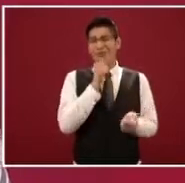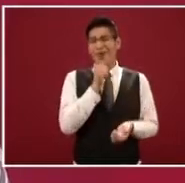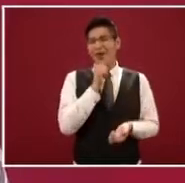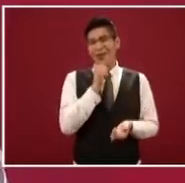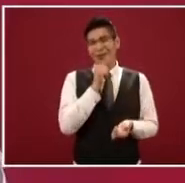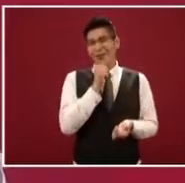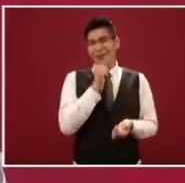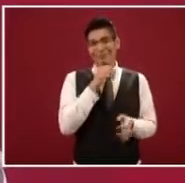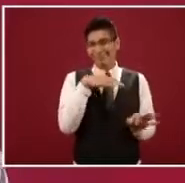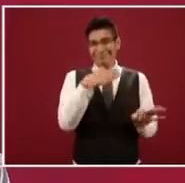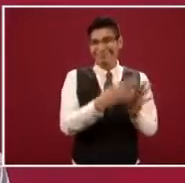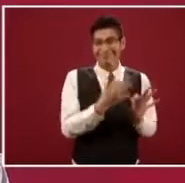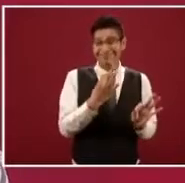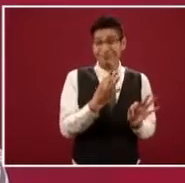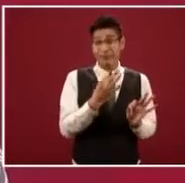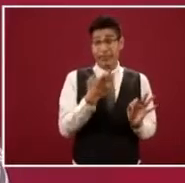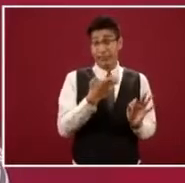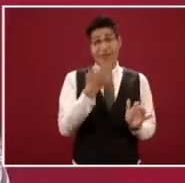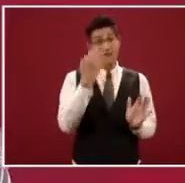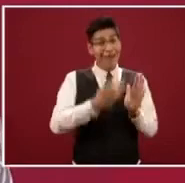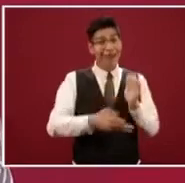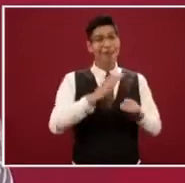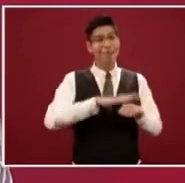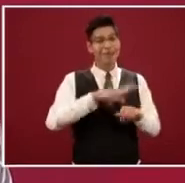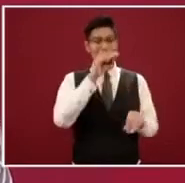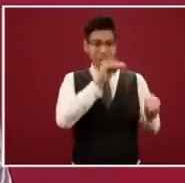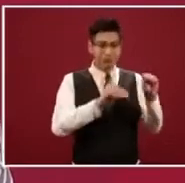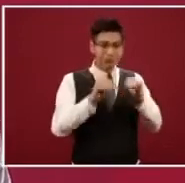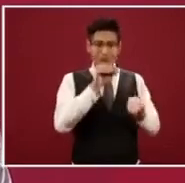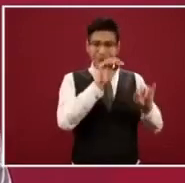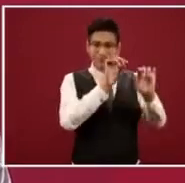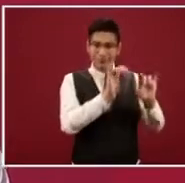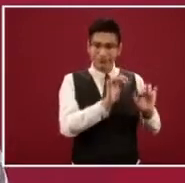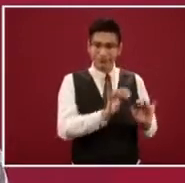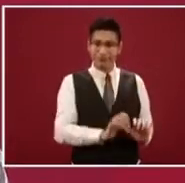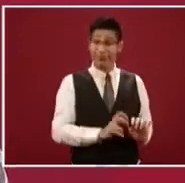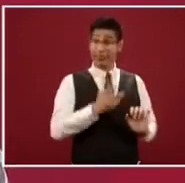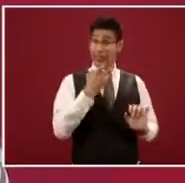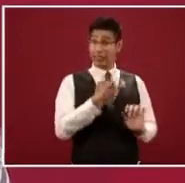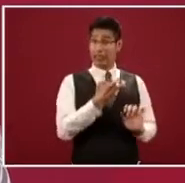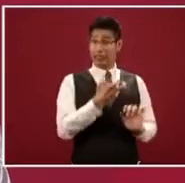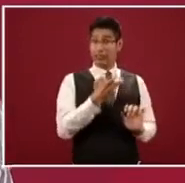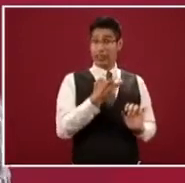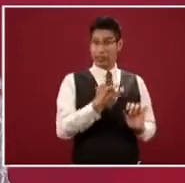deficiencias. Desafortunadamente, este documento no correspondía a